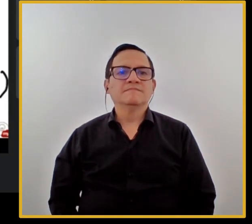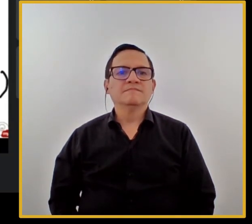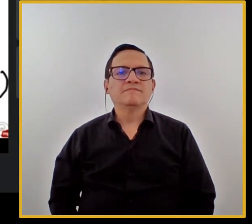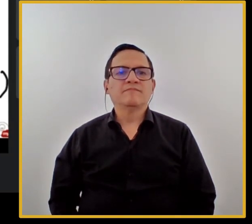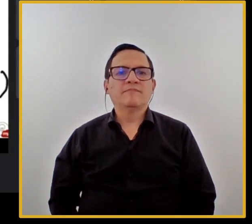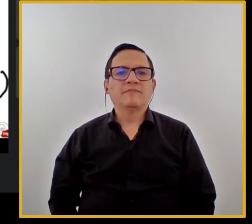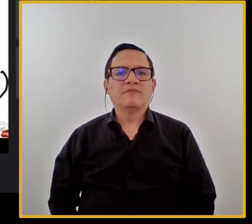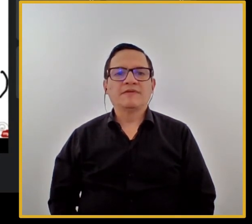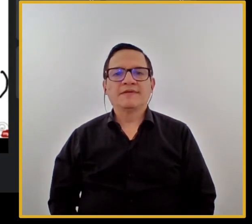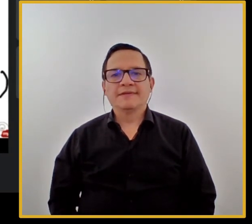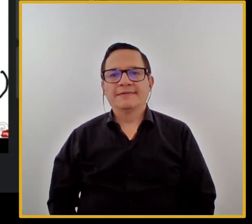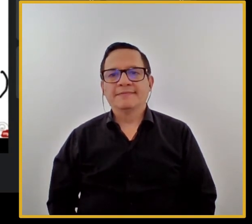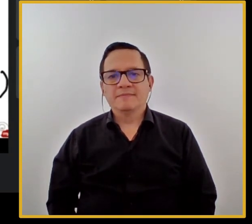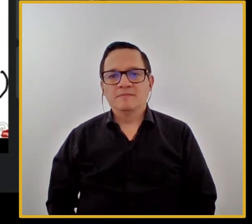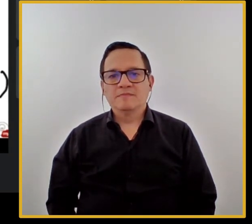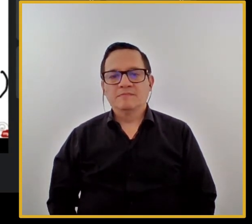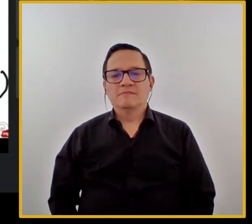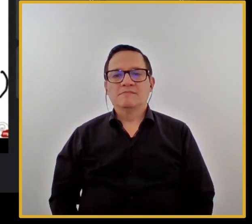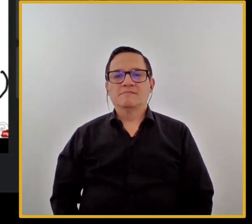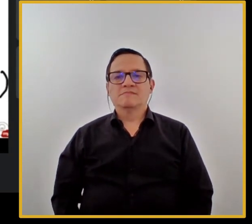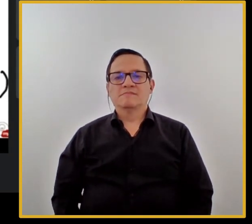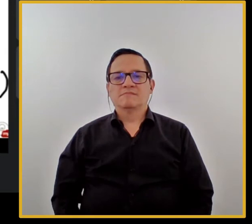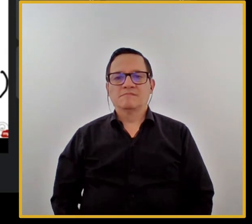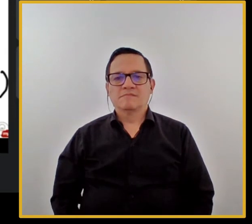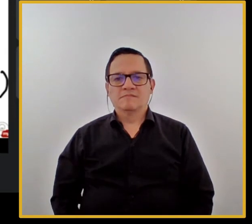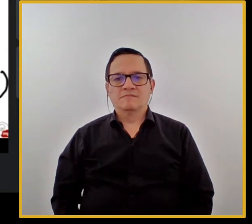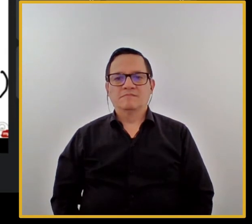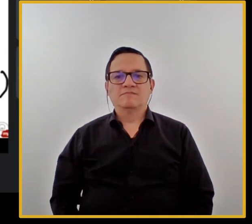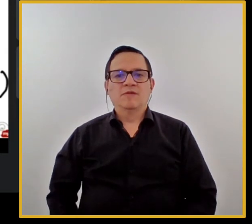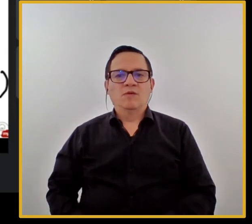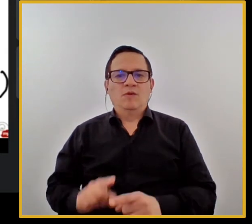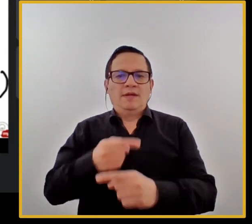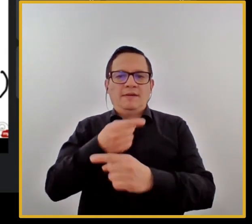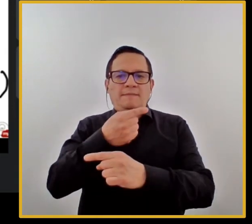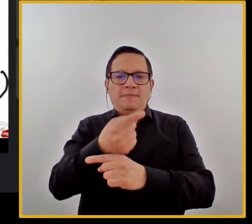Sí, menos 3/4. Menos 3/4.